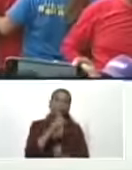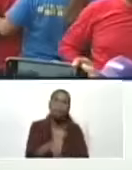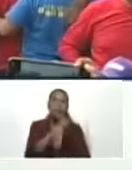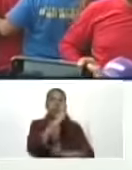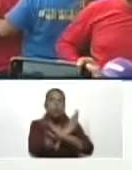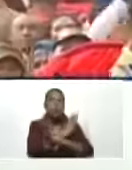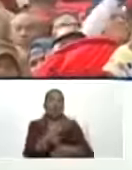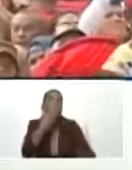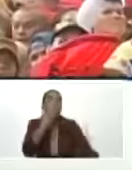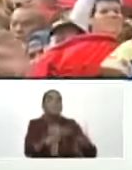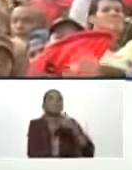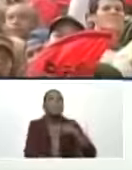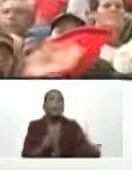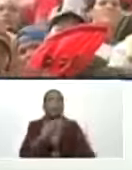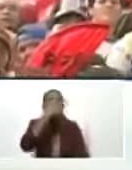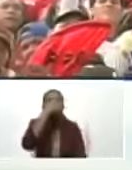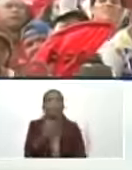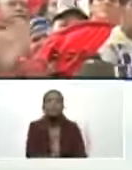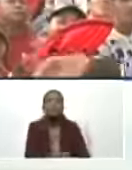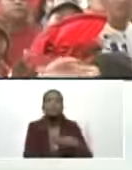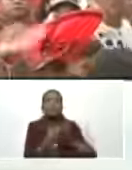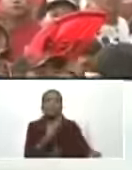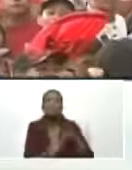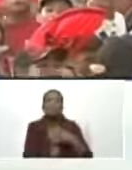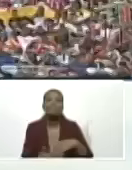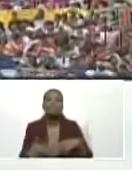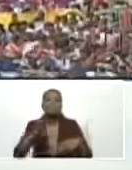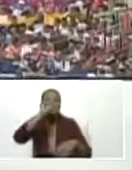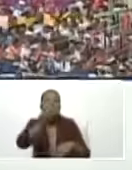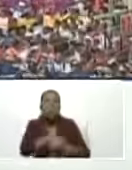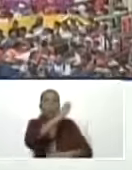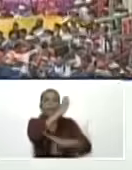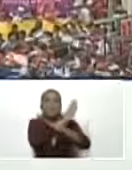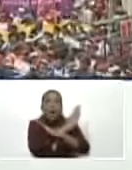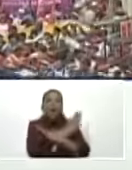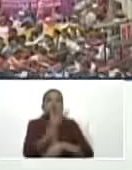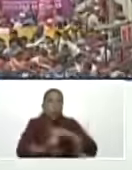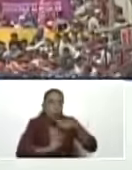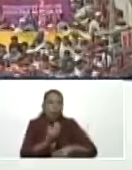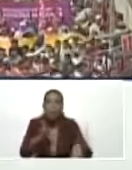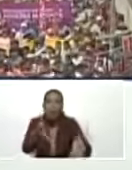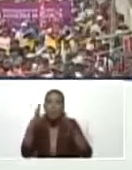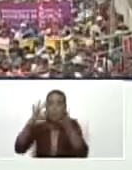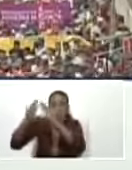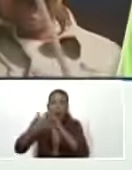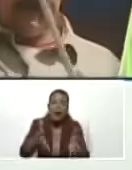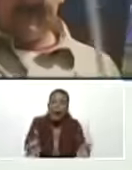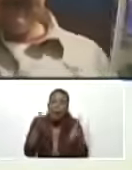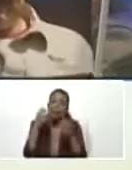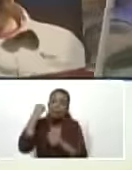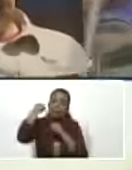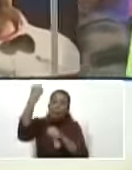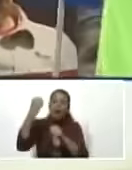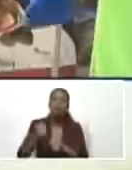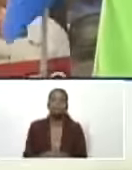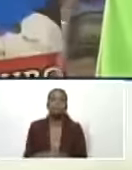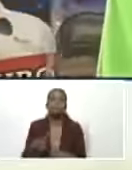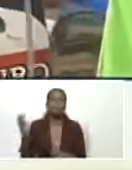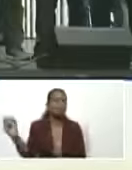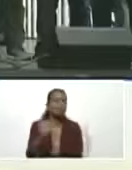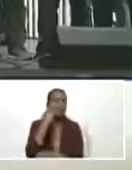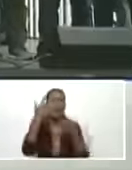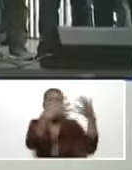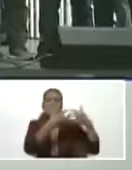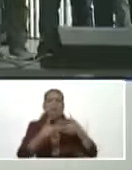lo que les dé la gana. Con censura o sin censura, con el pueblo le vamos a ganar. Imperio